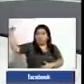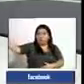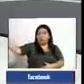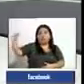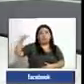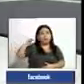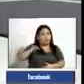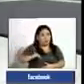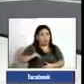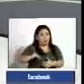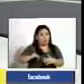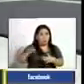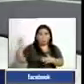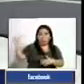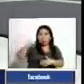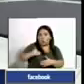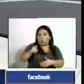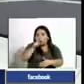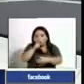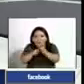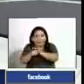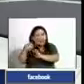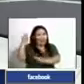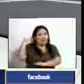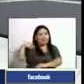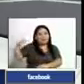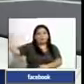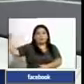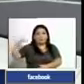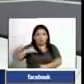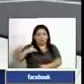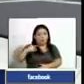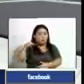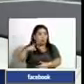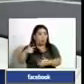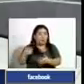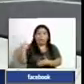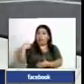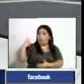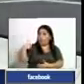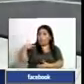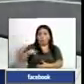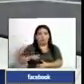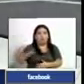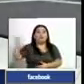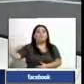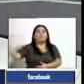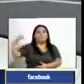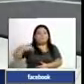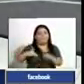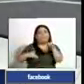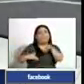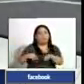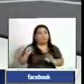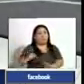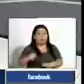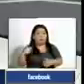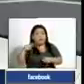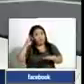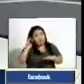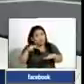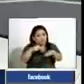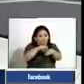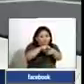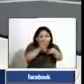personas deportadas se habían suspendido durante 2 días, sin embargo, hoy se recibió uno y según información preliminar hay